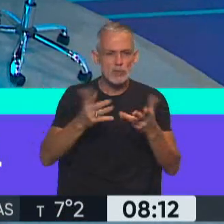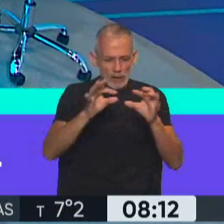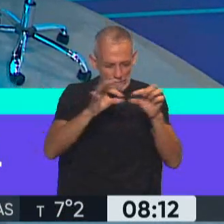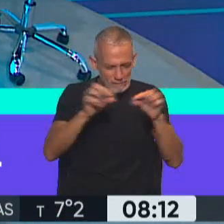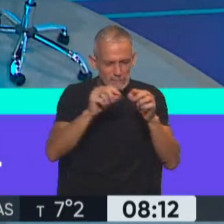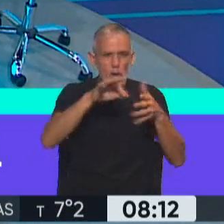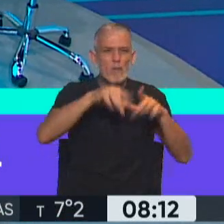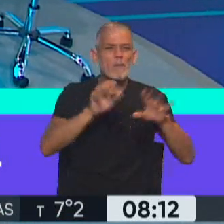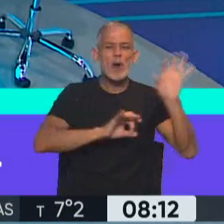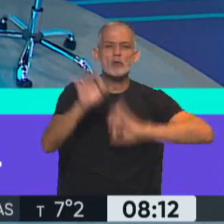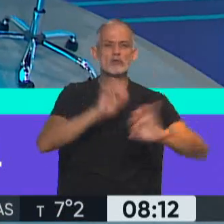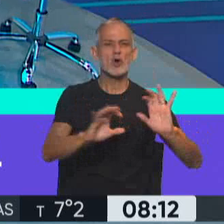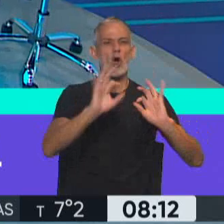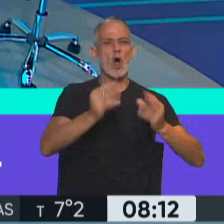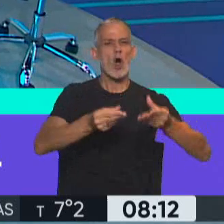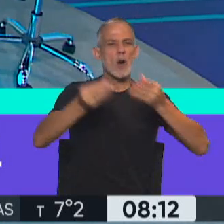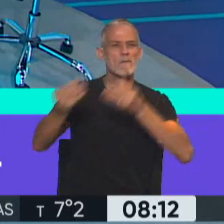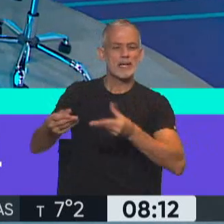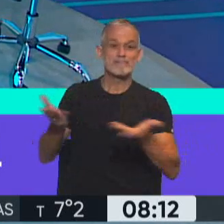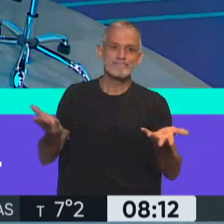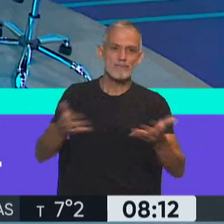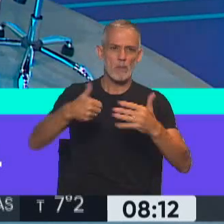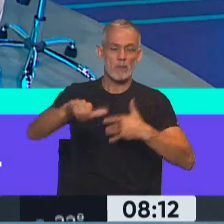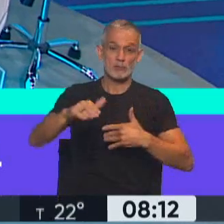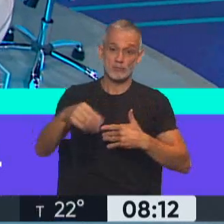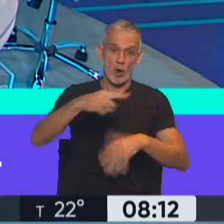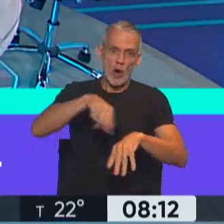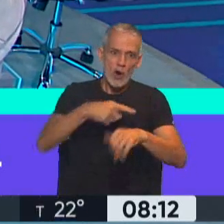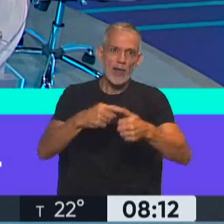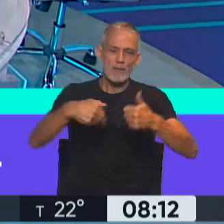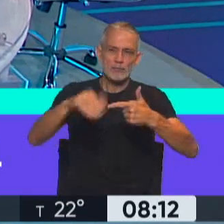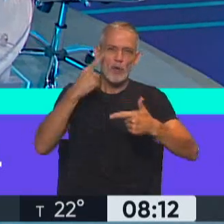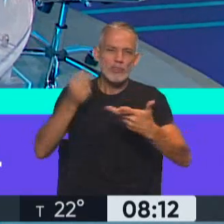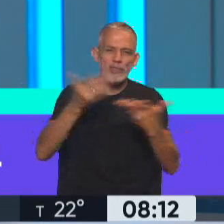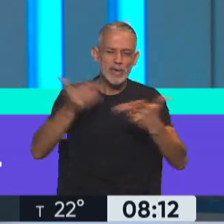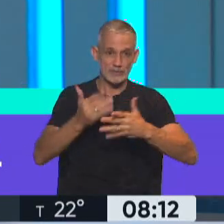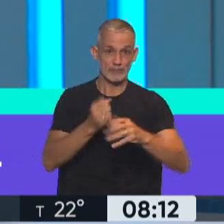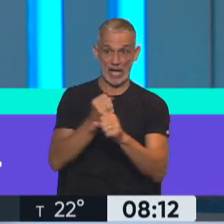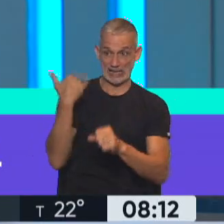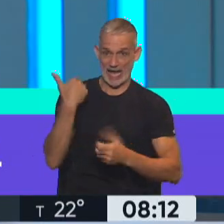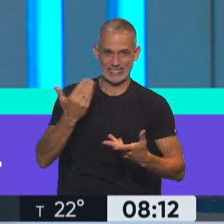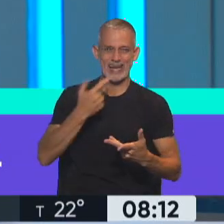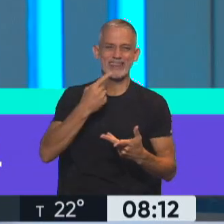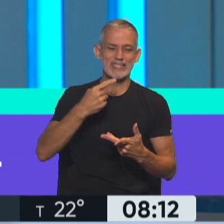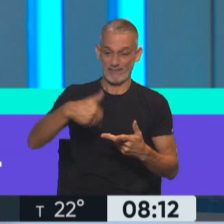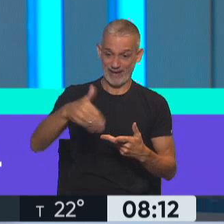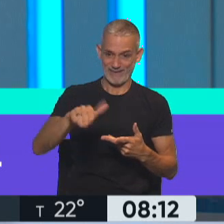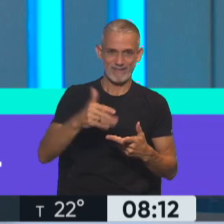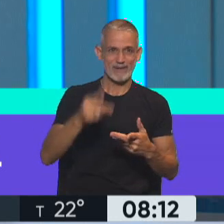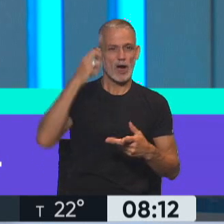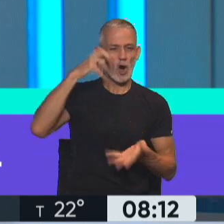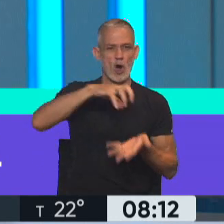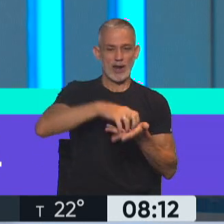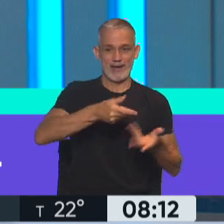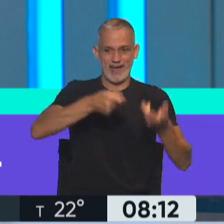chica, el proyecto de acuerdo al Congreso en las próximas horas, próximos días? Bueno, hasta ayer estábamos hablando que en las próximas horas llegaba al Congreso de